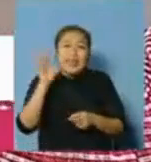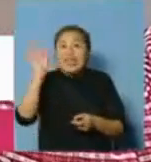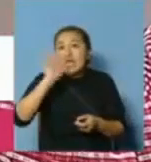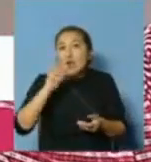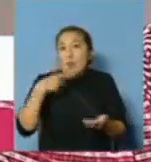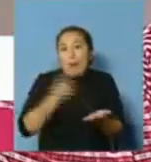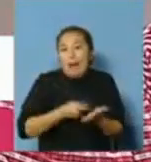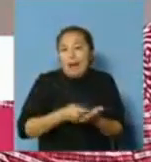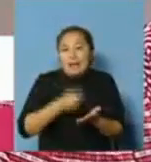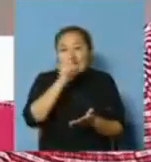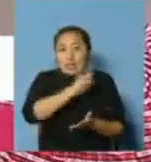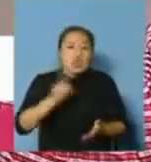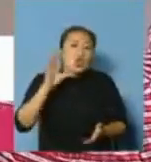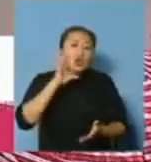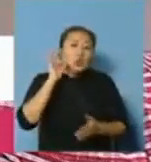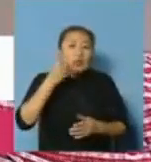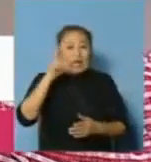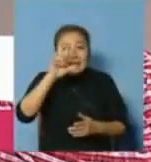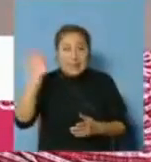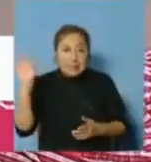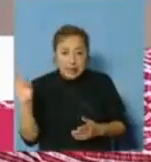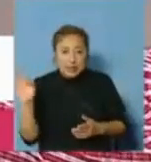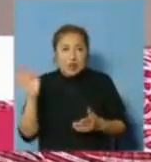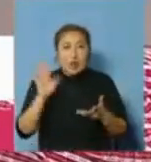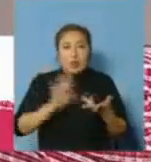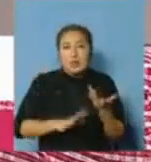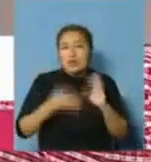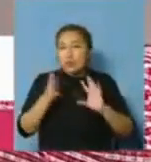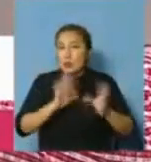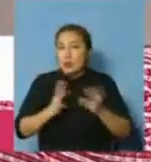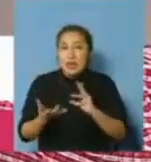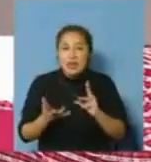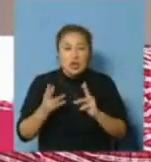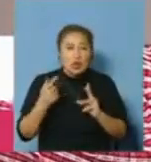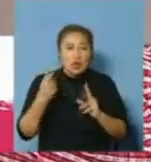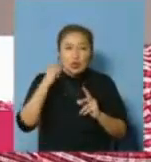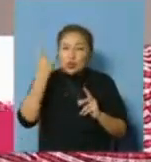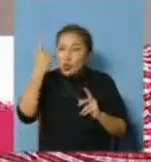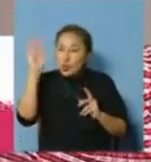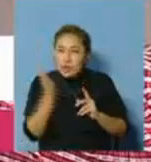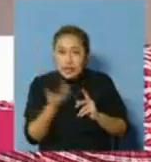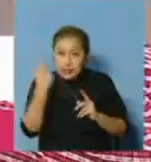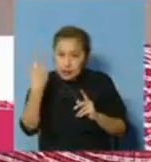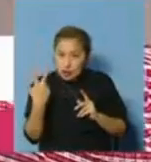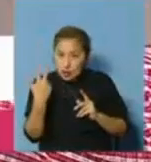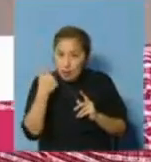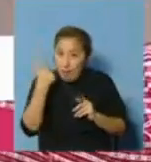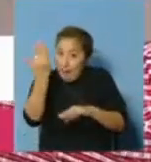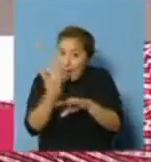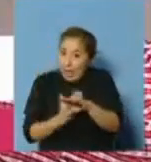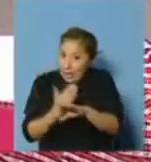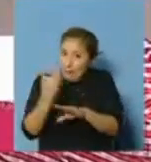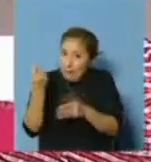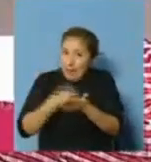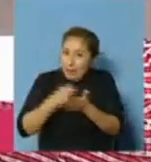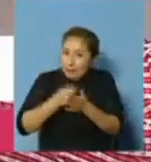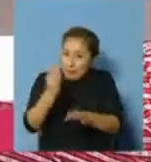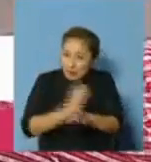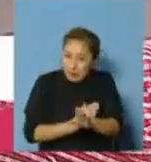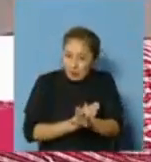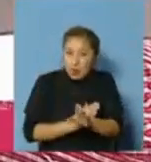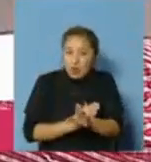tarifas cuando era de 150 a 300 tenían aproximadamente un tercio un poco menos en algunos casos